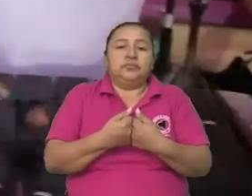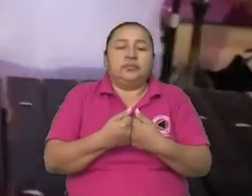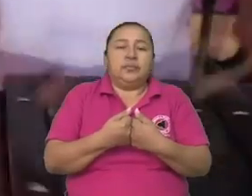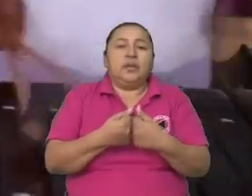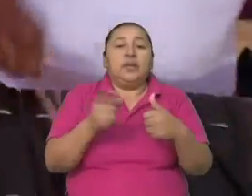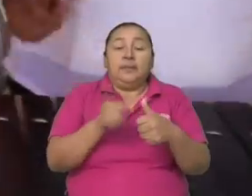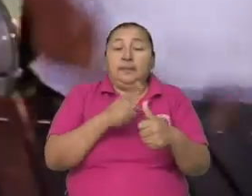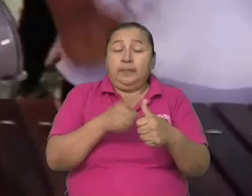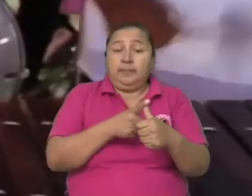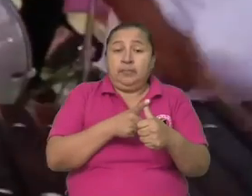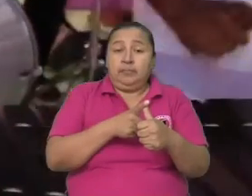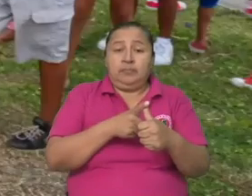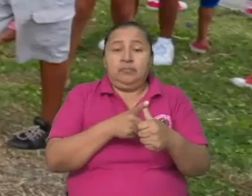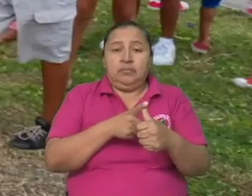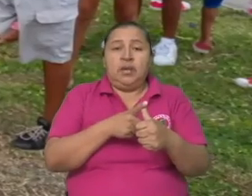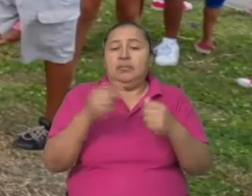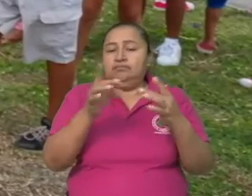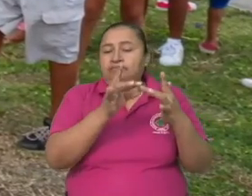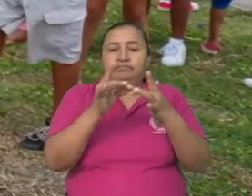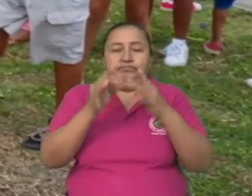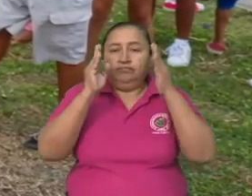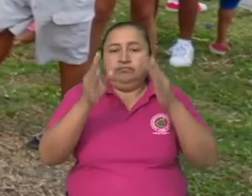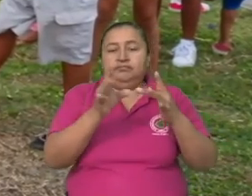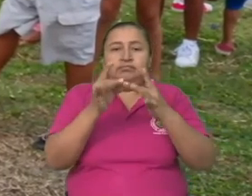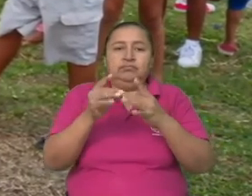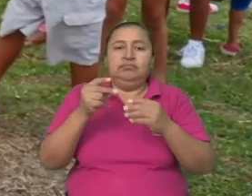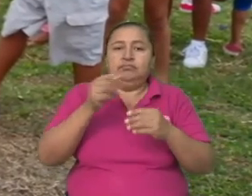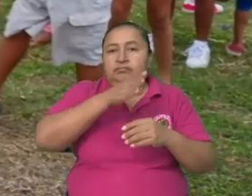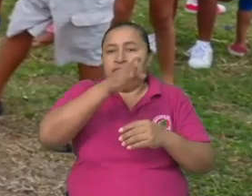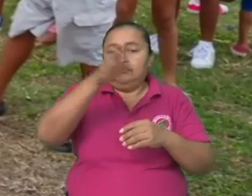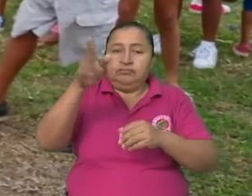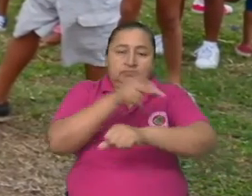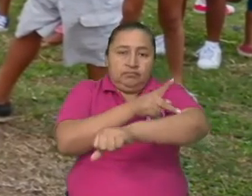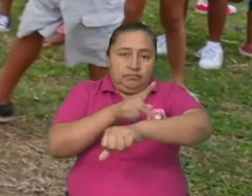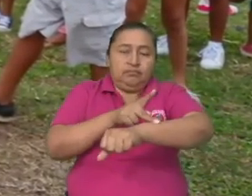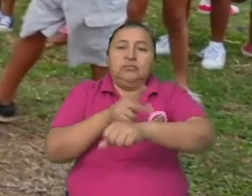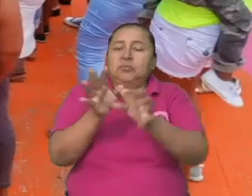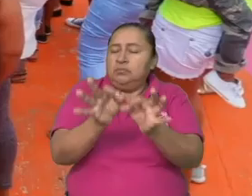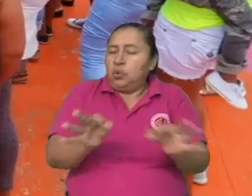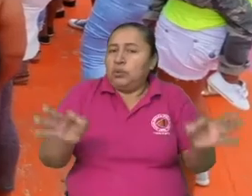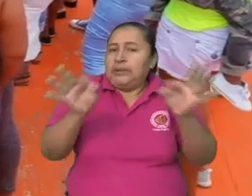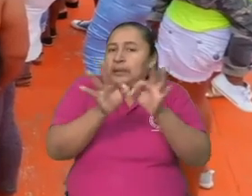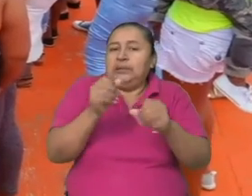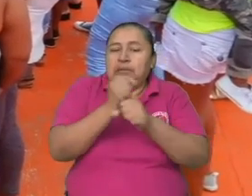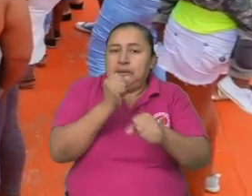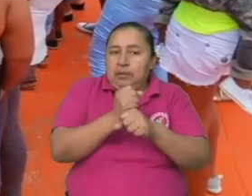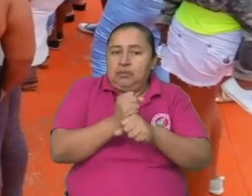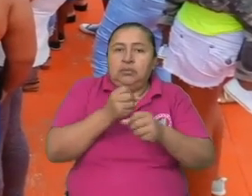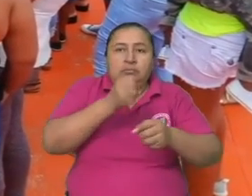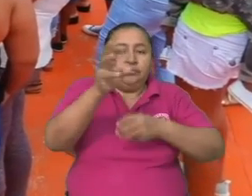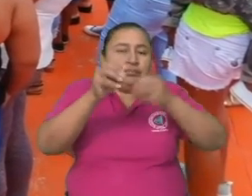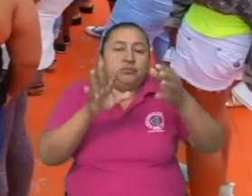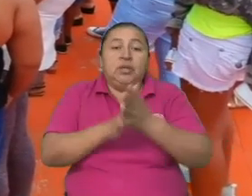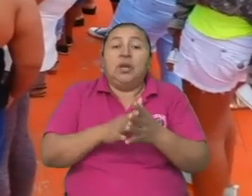Primero le damos prioridad a la gestión portuaria. Eso es de vital importancia para nosotros. Y lo